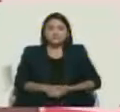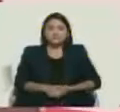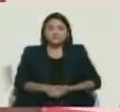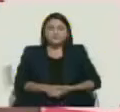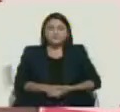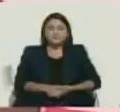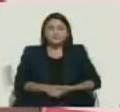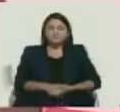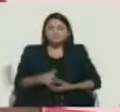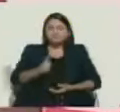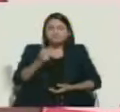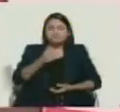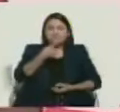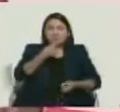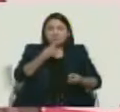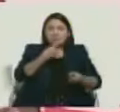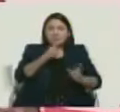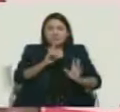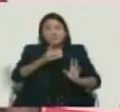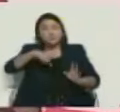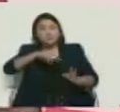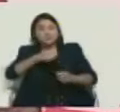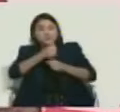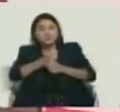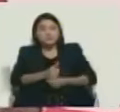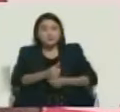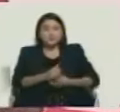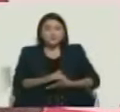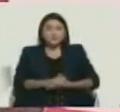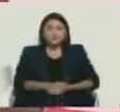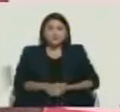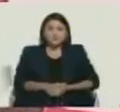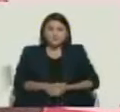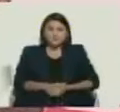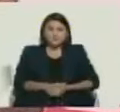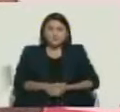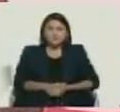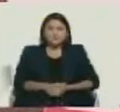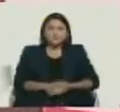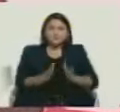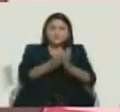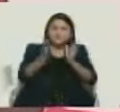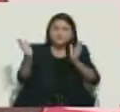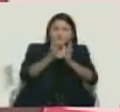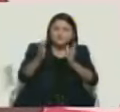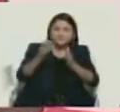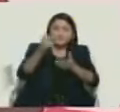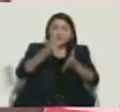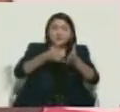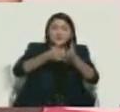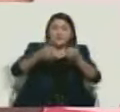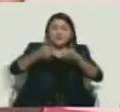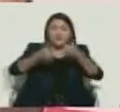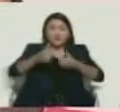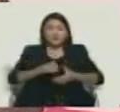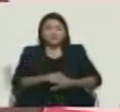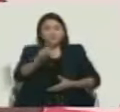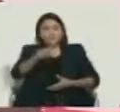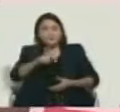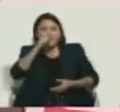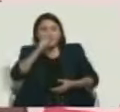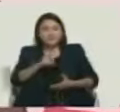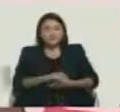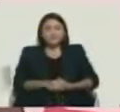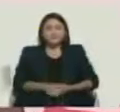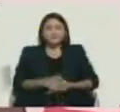Pueden decir lo que quieran. Nosotros esperamos que en ese lapso vamos a inscribir nuestro candidato. Un gran acto, como siempre lo,